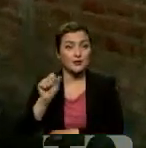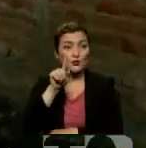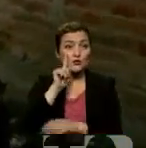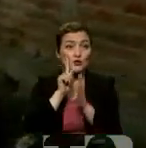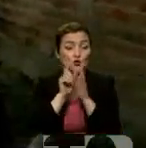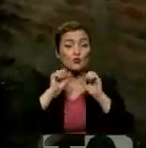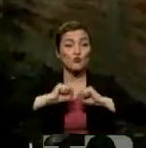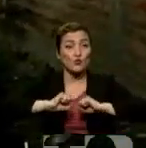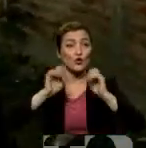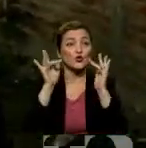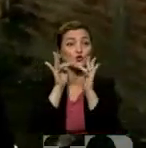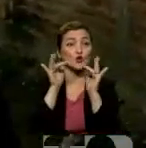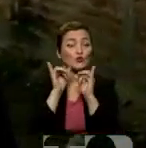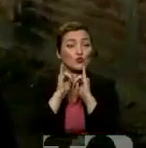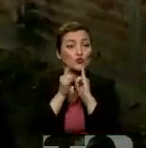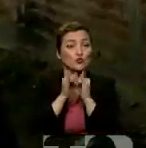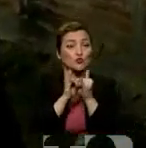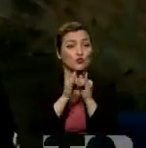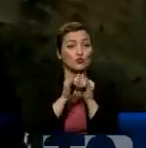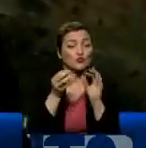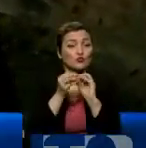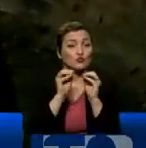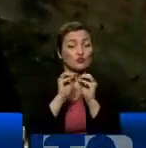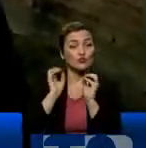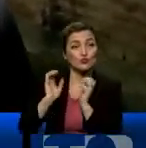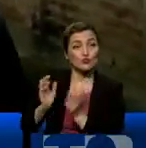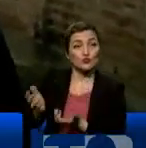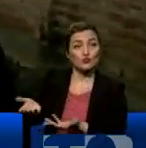hacerlo a través de nuestra línea de WhatsApp al